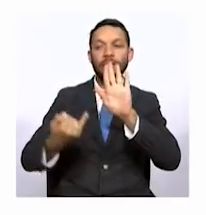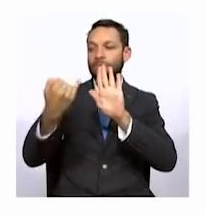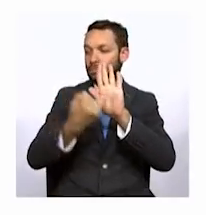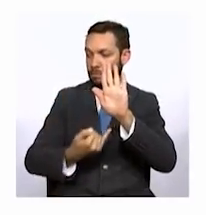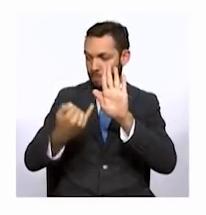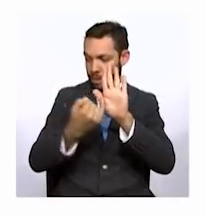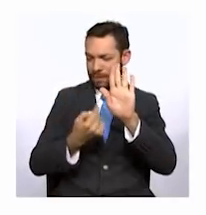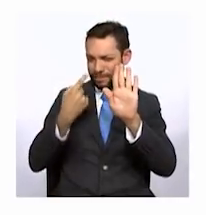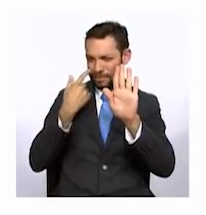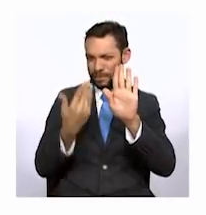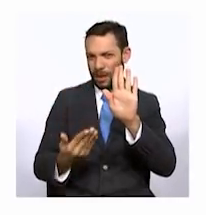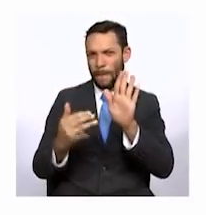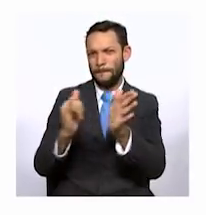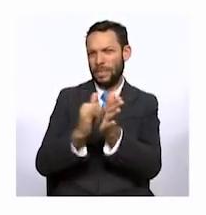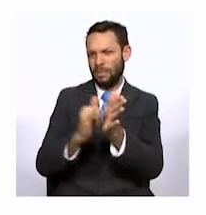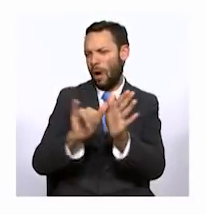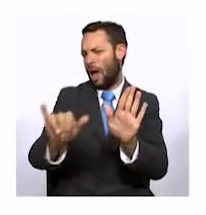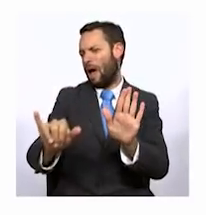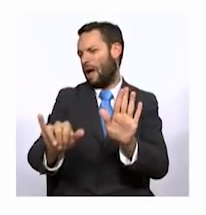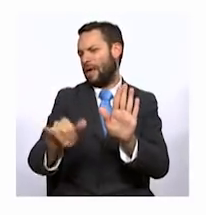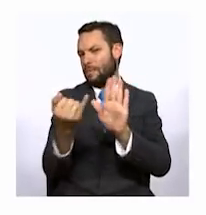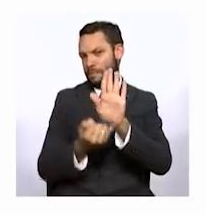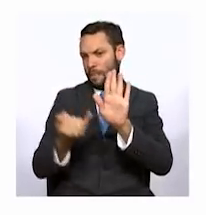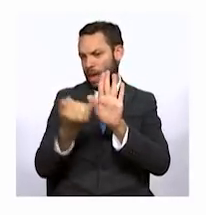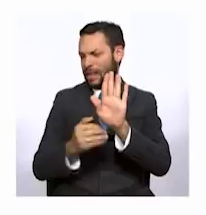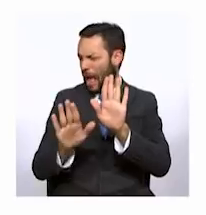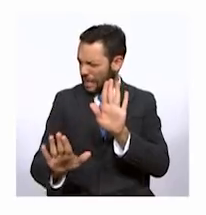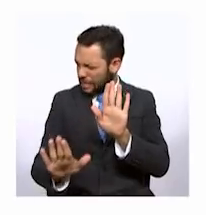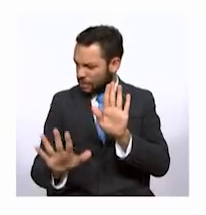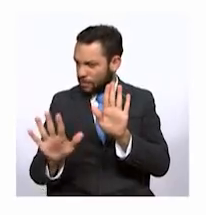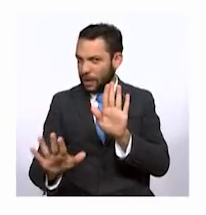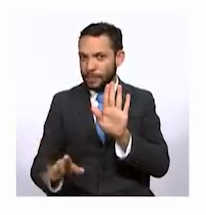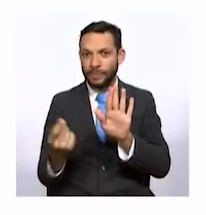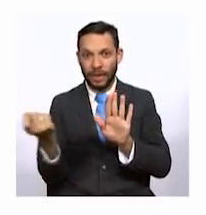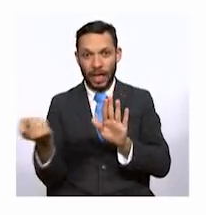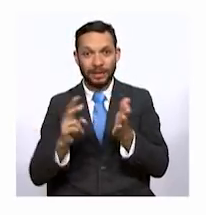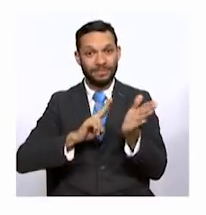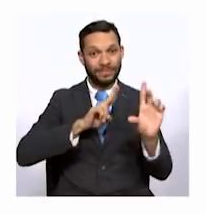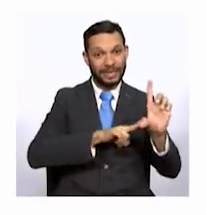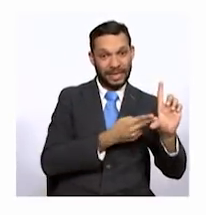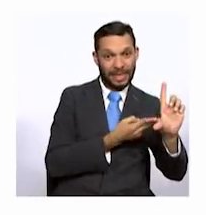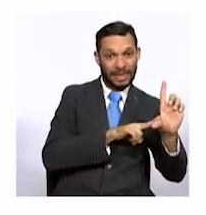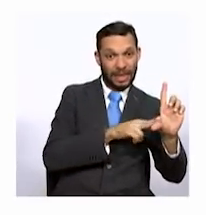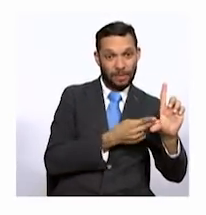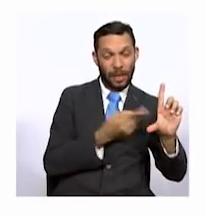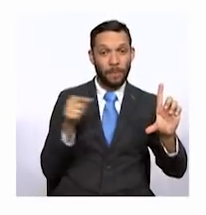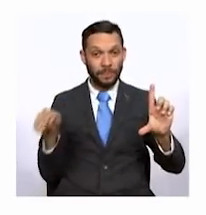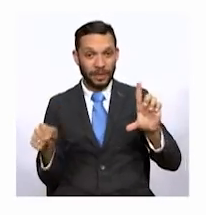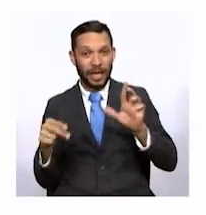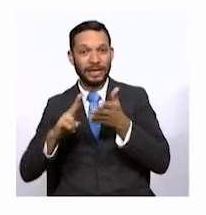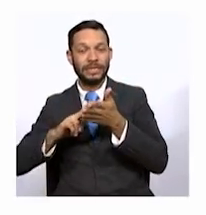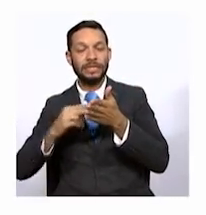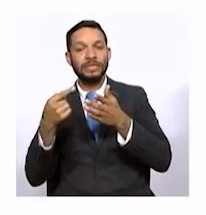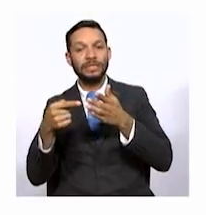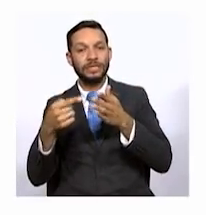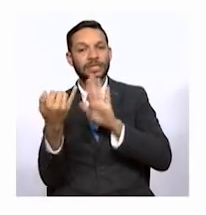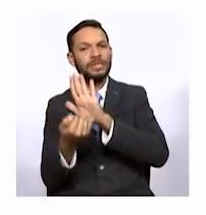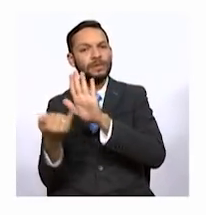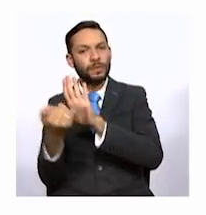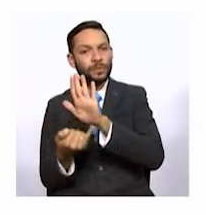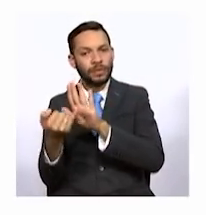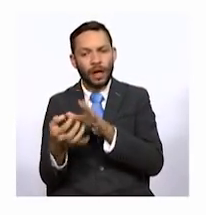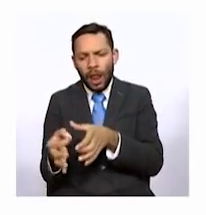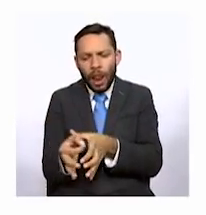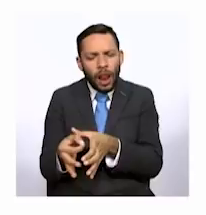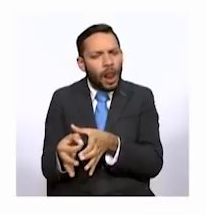Felipe, déjemela ahí un minutico, Lina, al lado de Sebastián, nuestro traductor, Sí. vemos células de